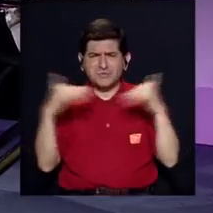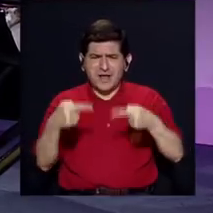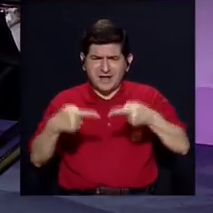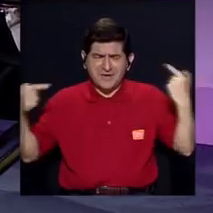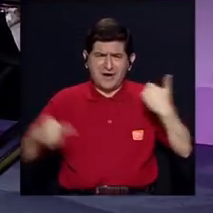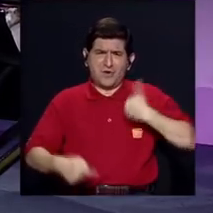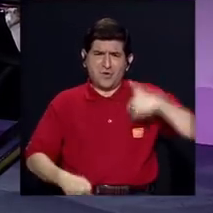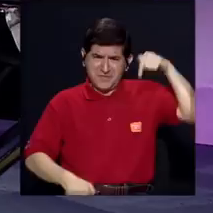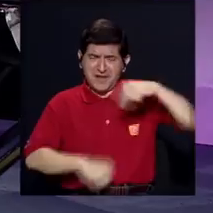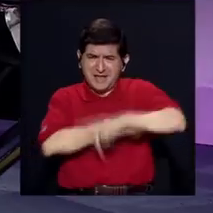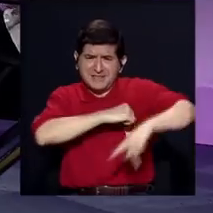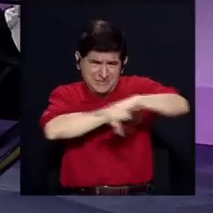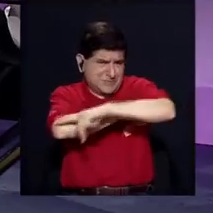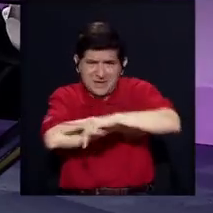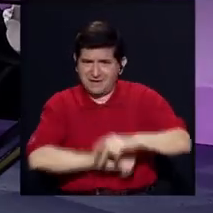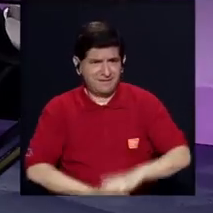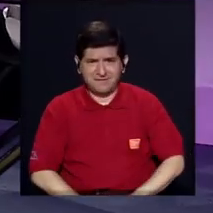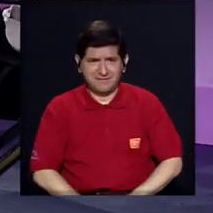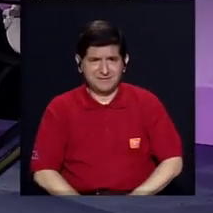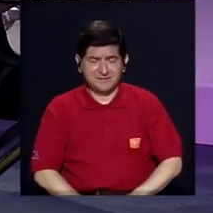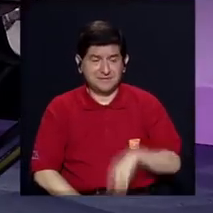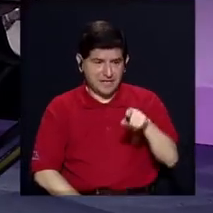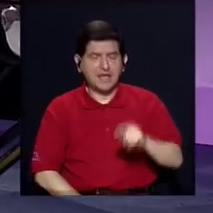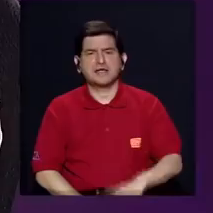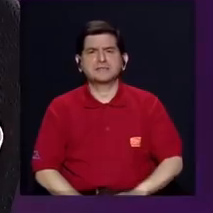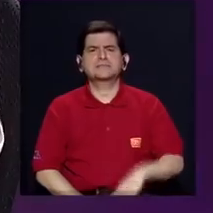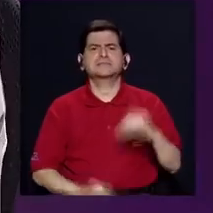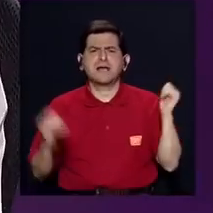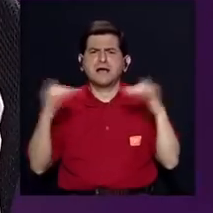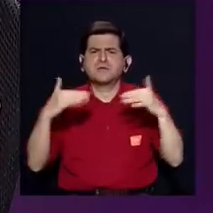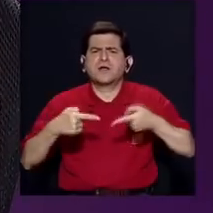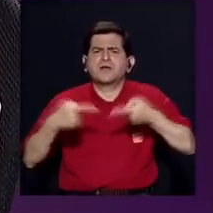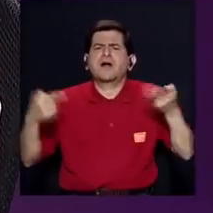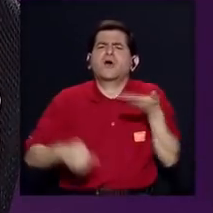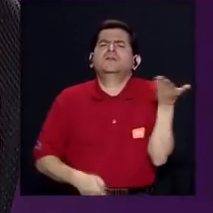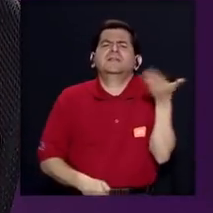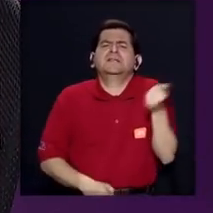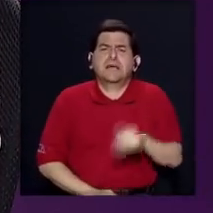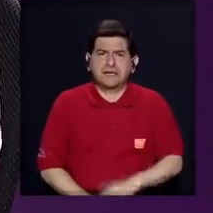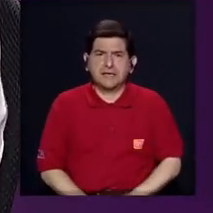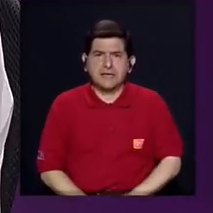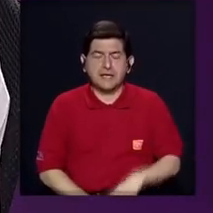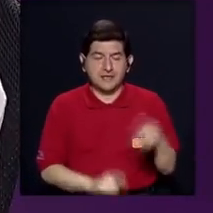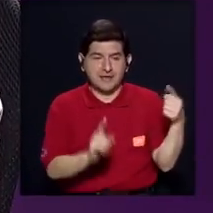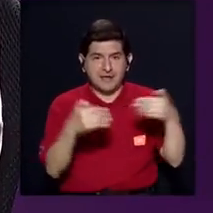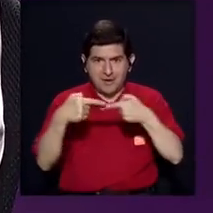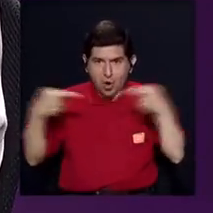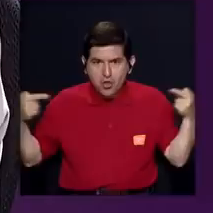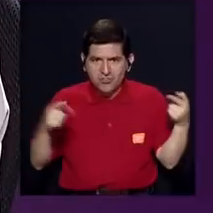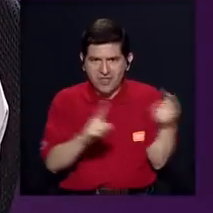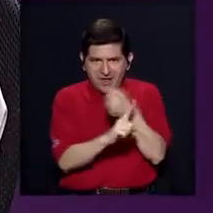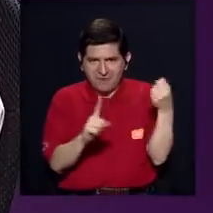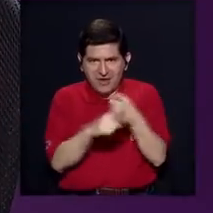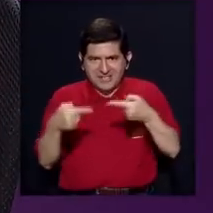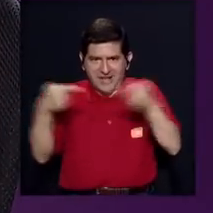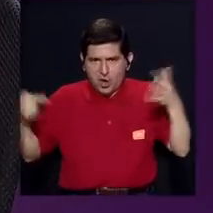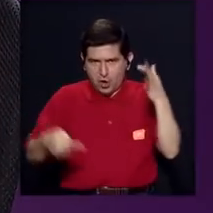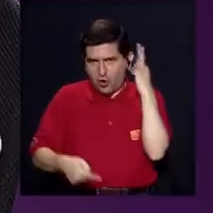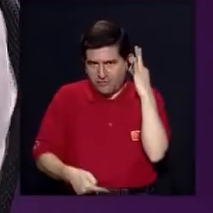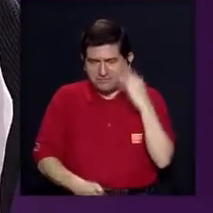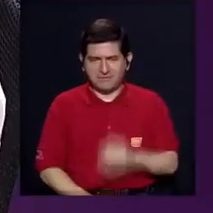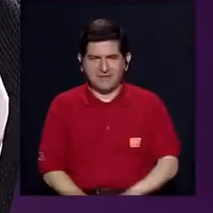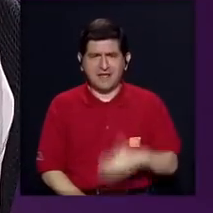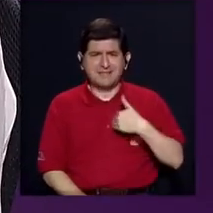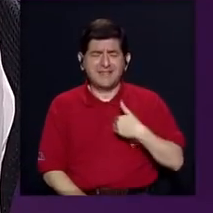hombres de nuestra página de nuestro país esta es una cruzada en contra violencia contra las mujeres que